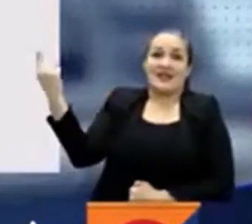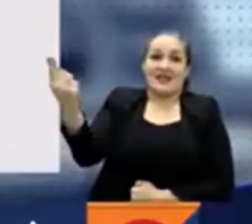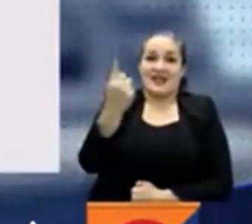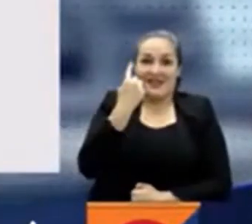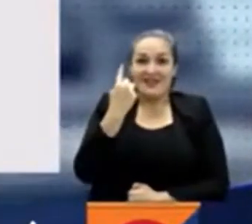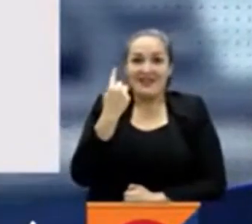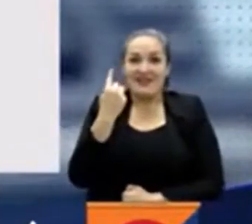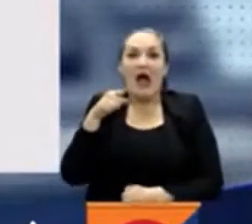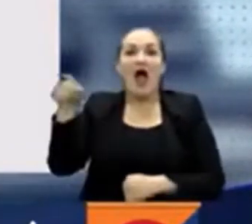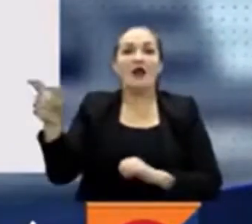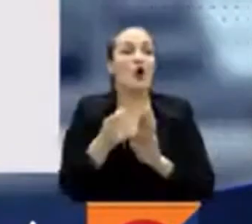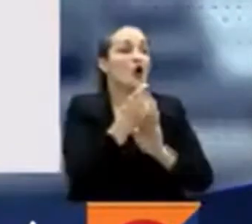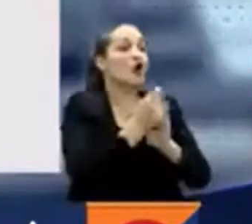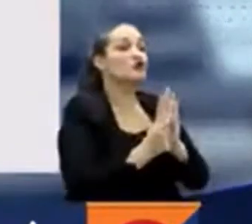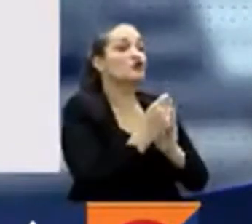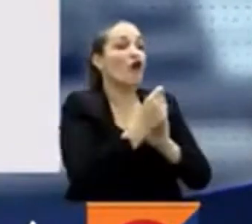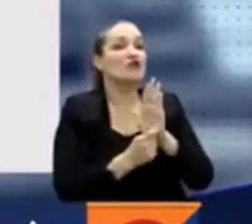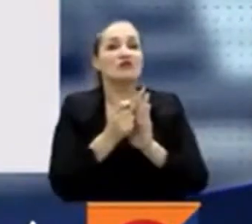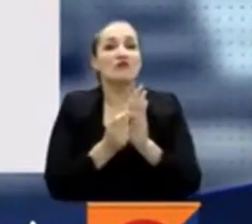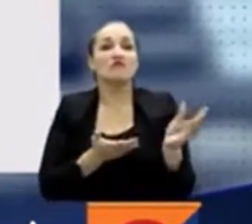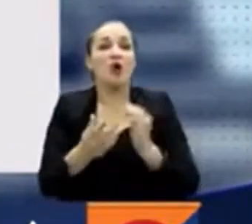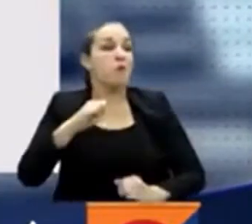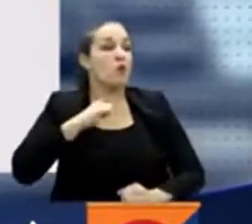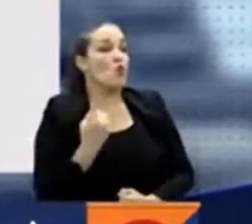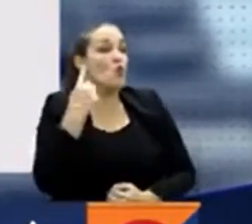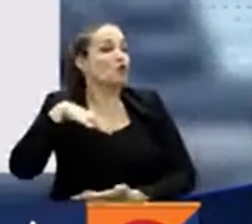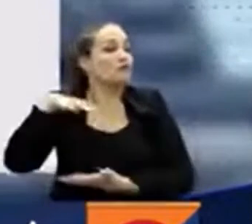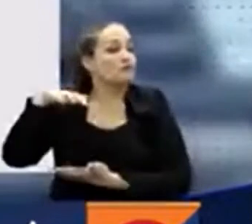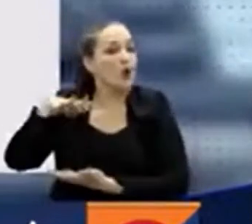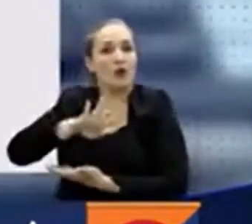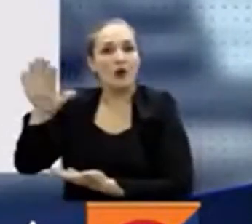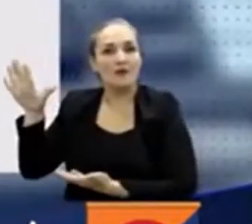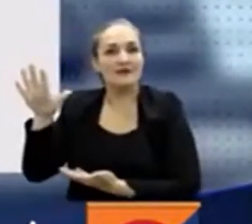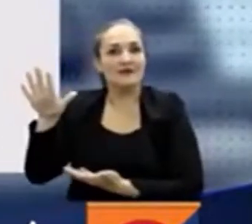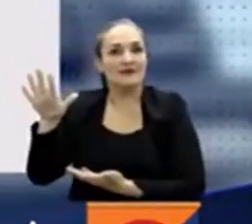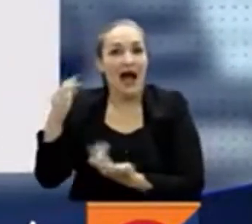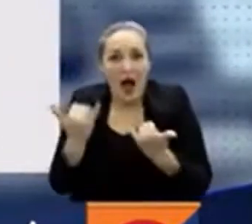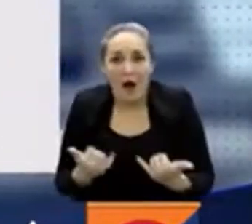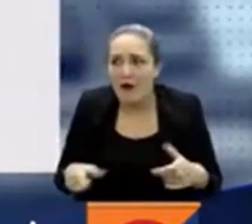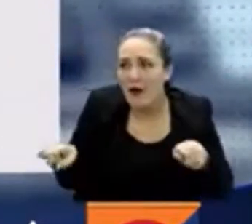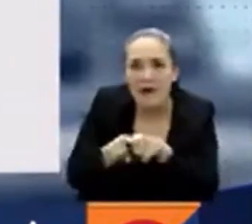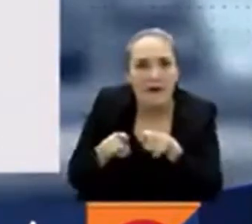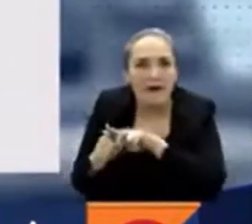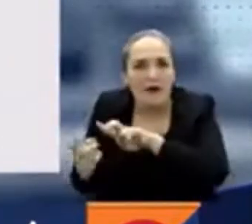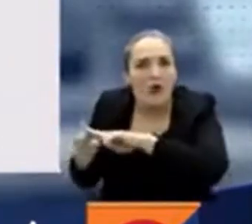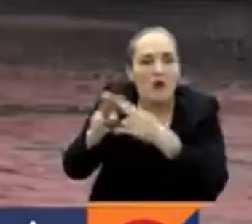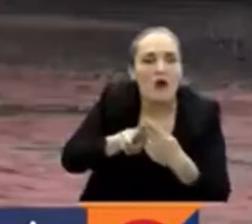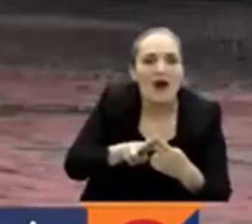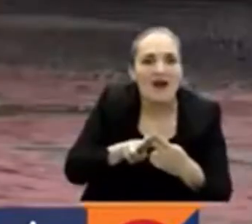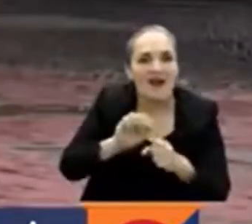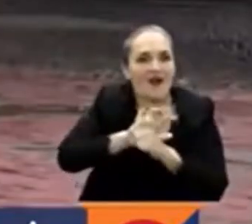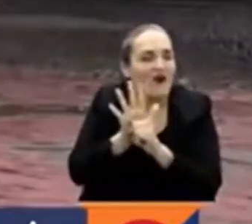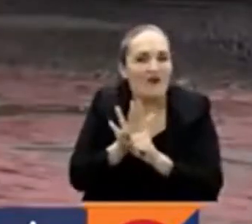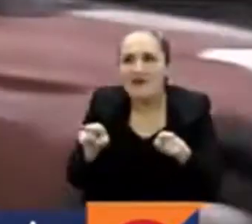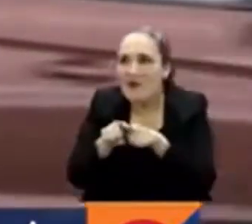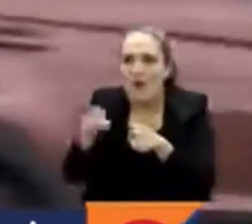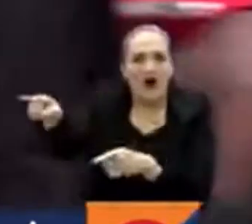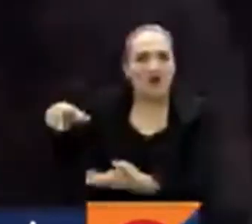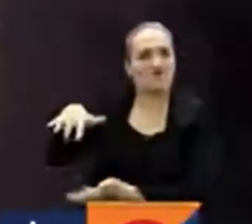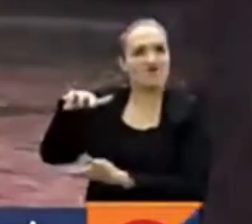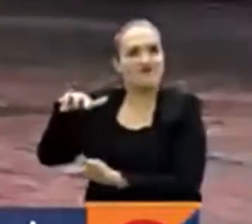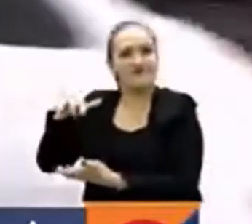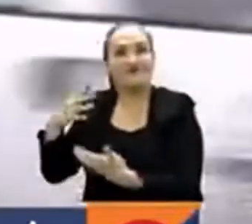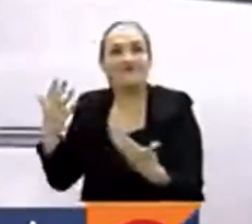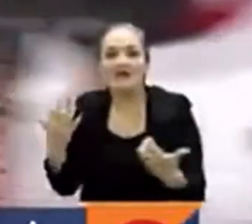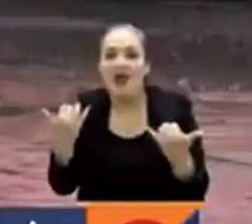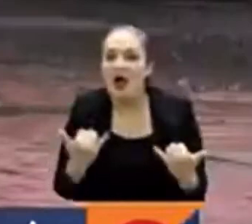eso y condicionar a los estados a sus cláusulas, pues ahora pareciera ser que también van a continuar con eso. Según la